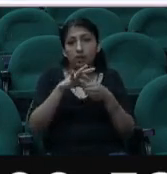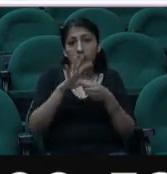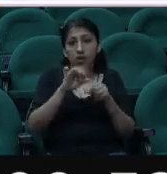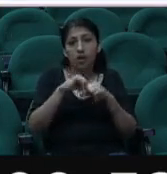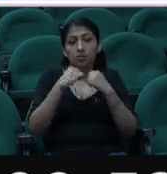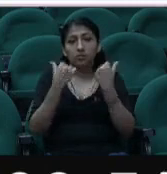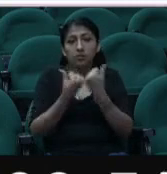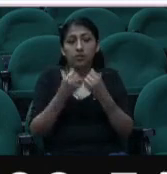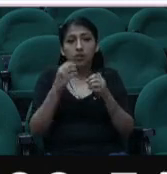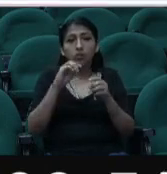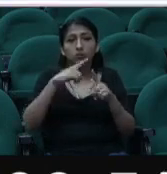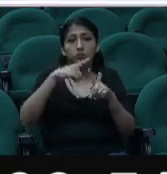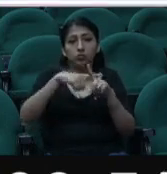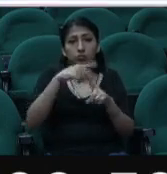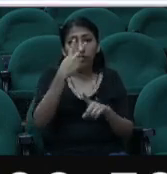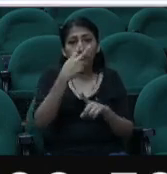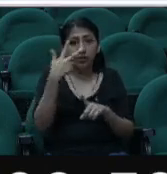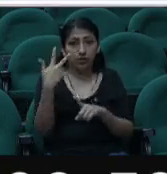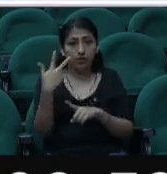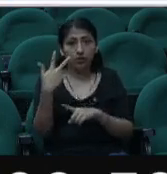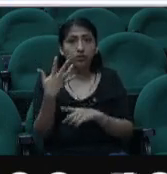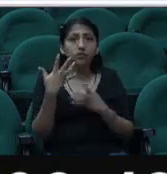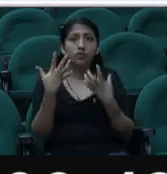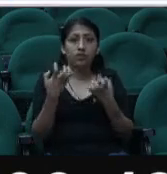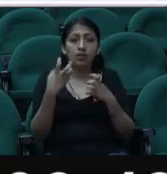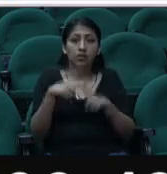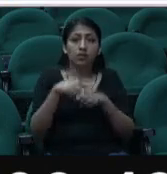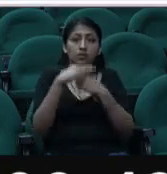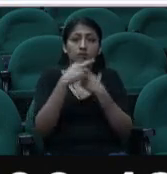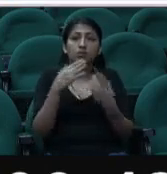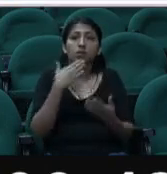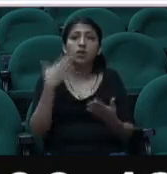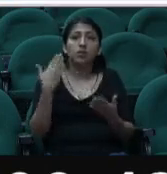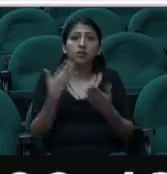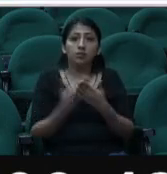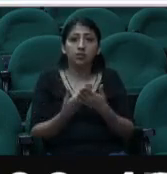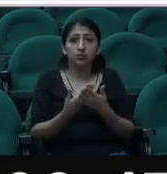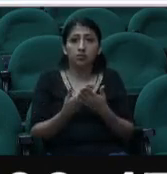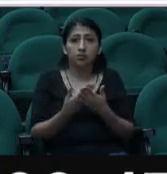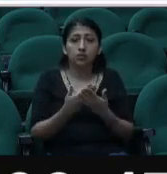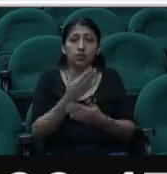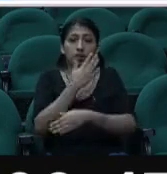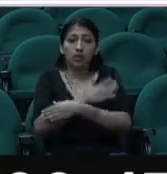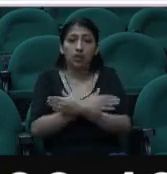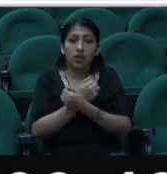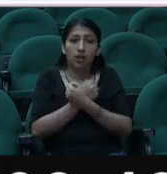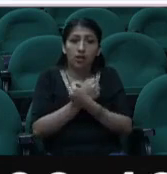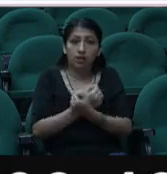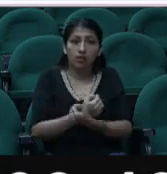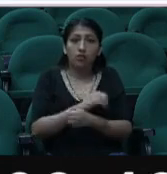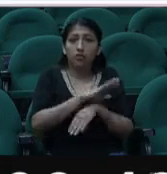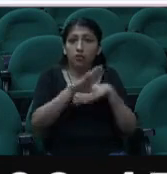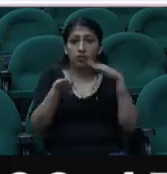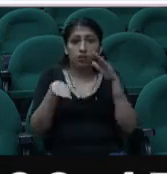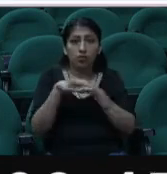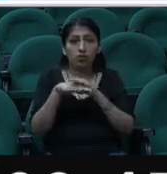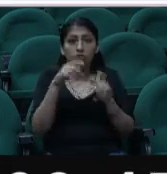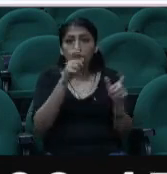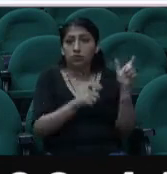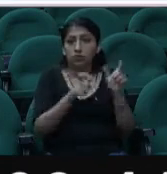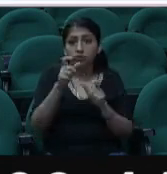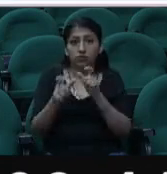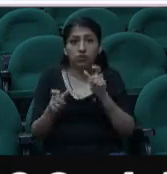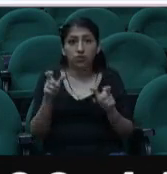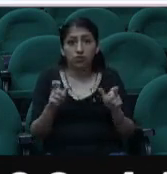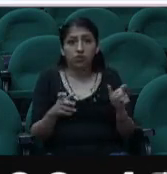partido suma 23 quiero iniciar agradeciendo pues el cariño de todos los ciudadanos